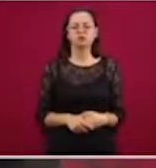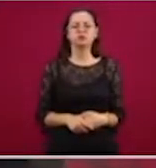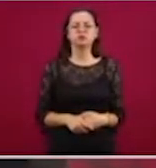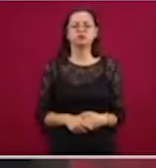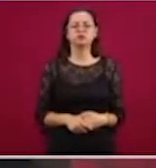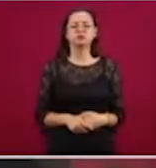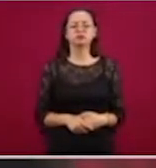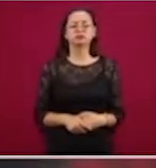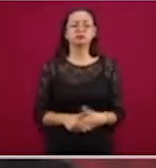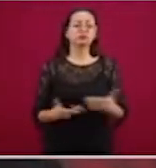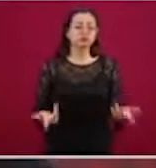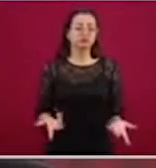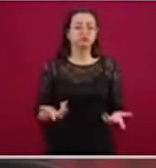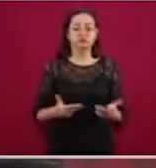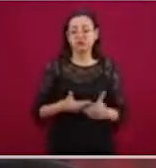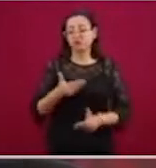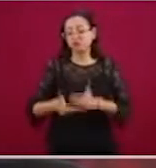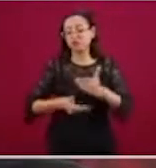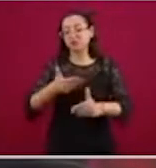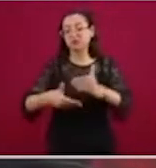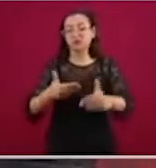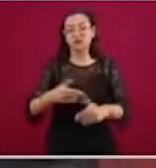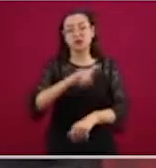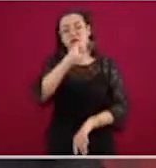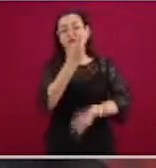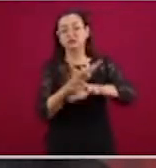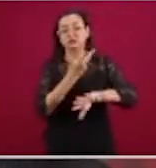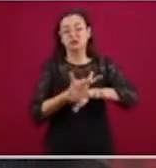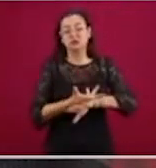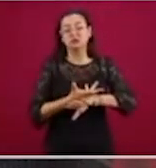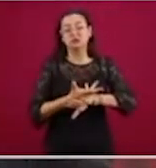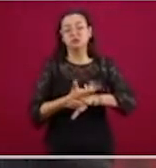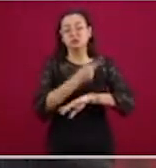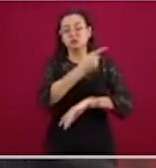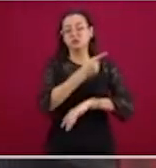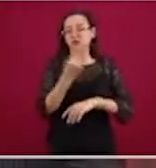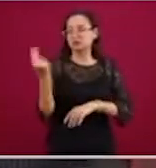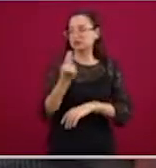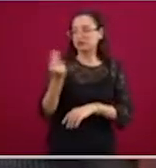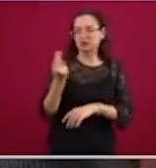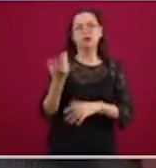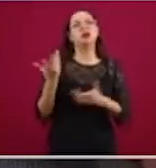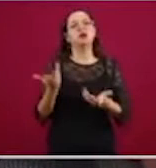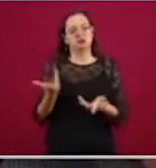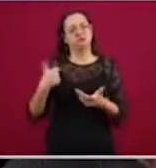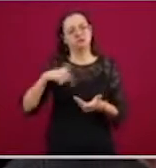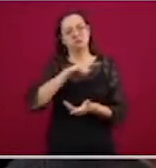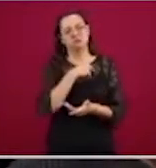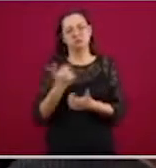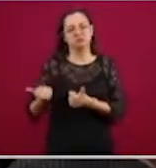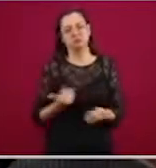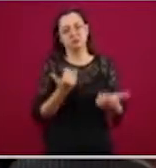pronto también más demanda en Estados Unidos y nosotros